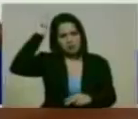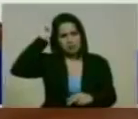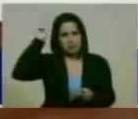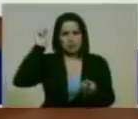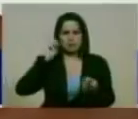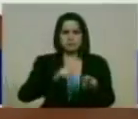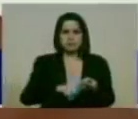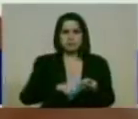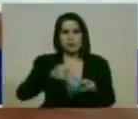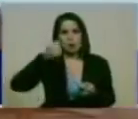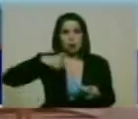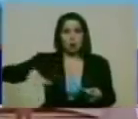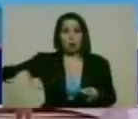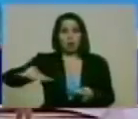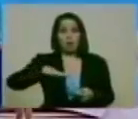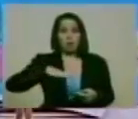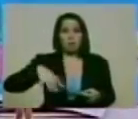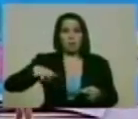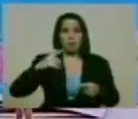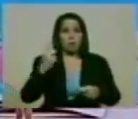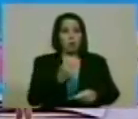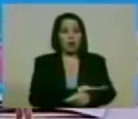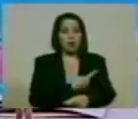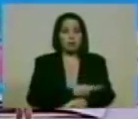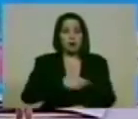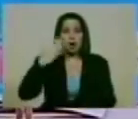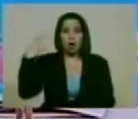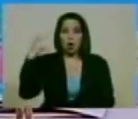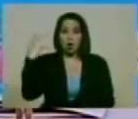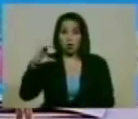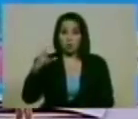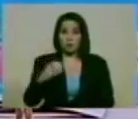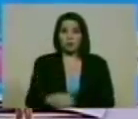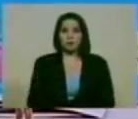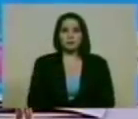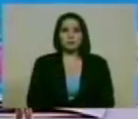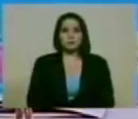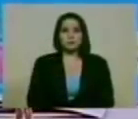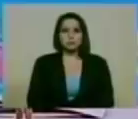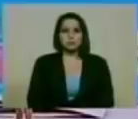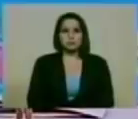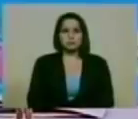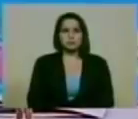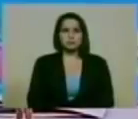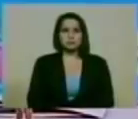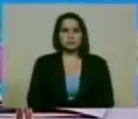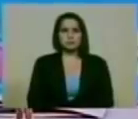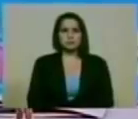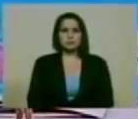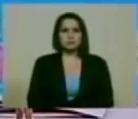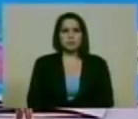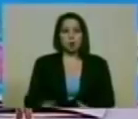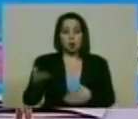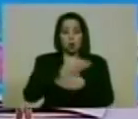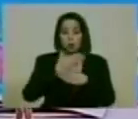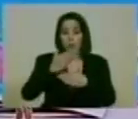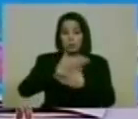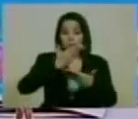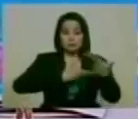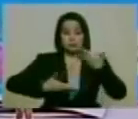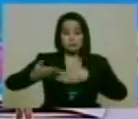a los pueblos indígenas de nuestra hermana Colombia, los pueblos guayú, que compartimos